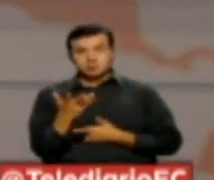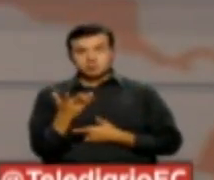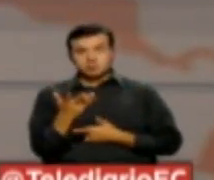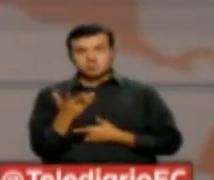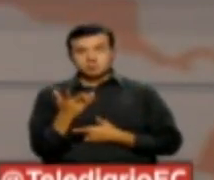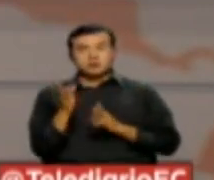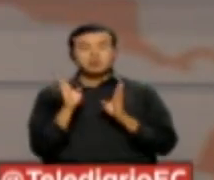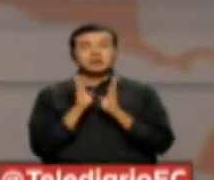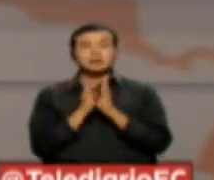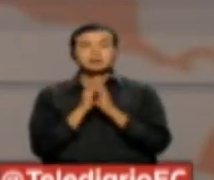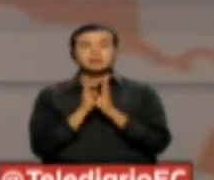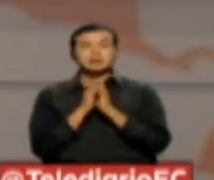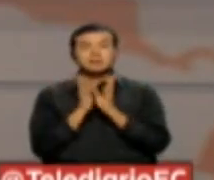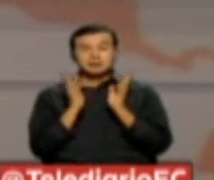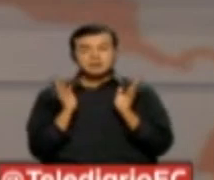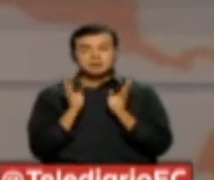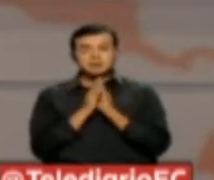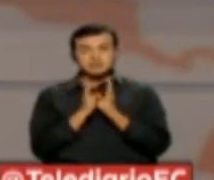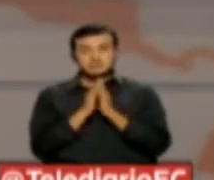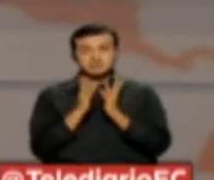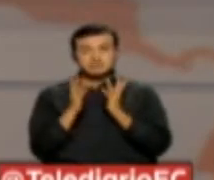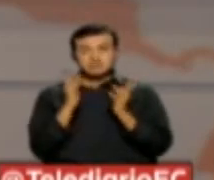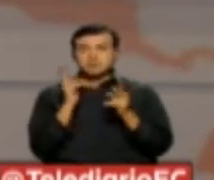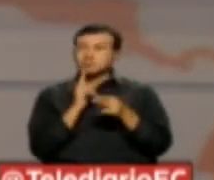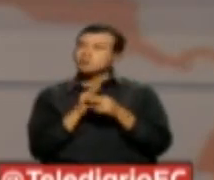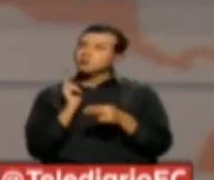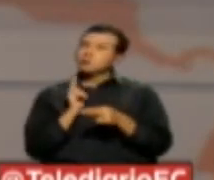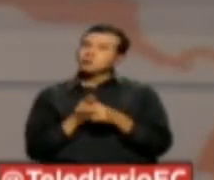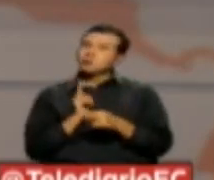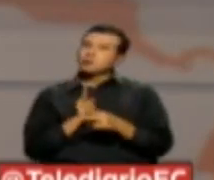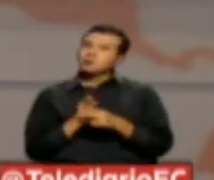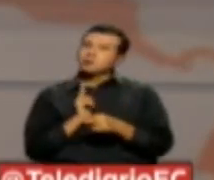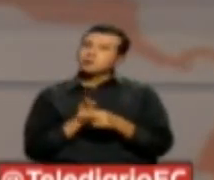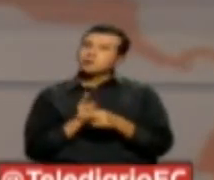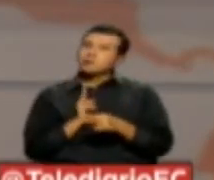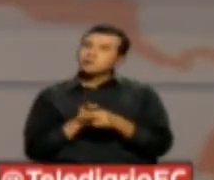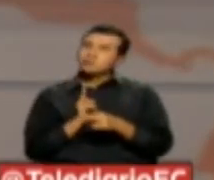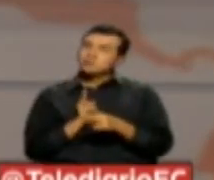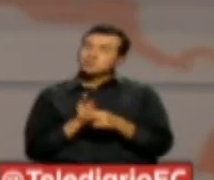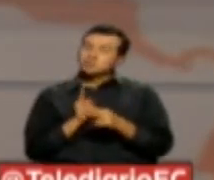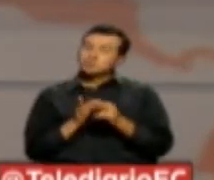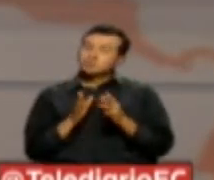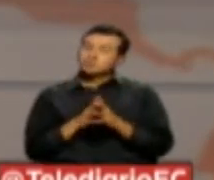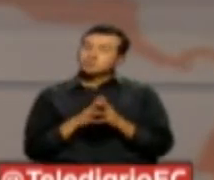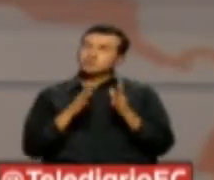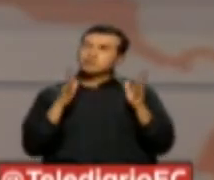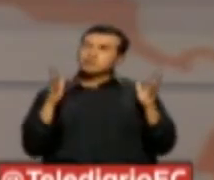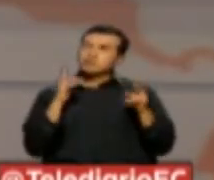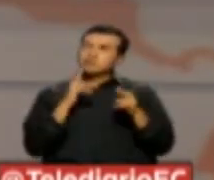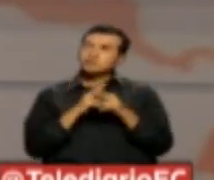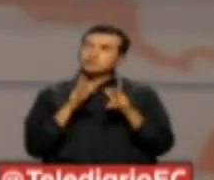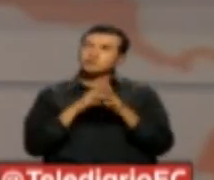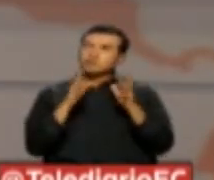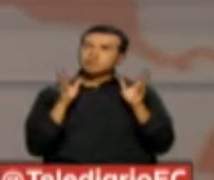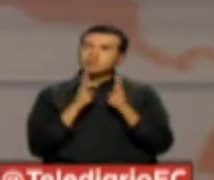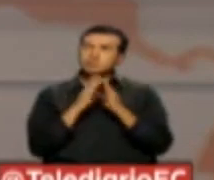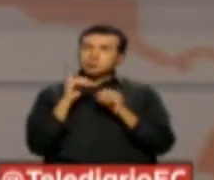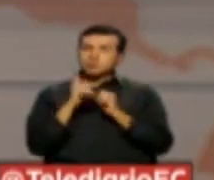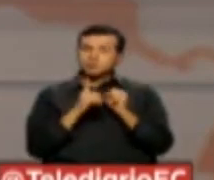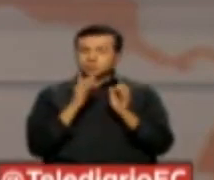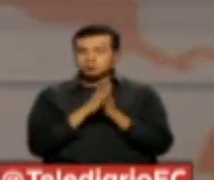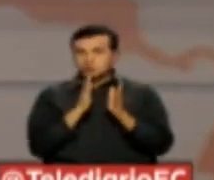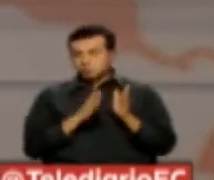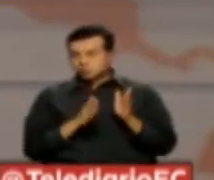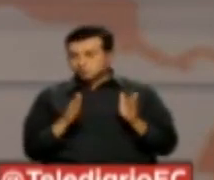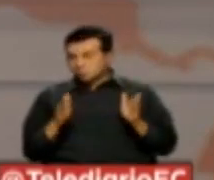eventos para como los grandes eventos que se dan en el año